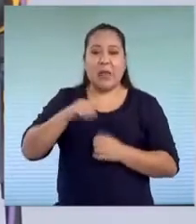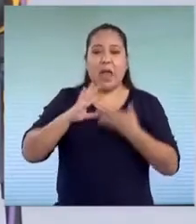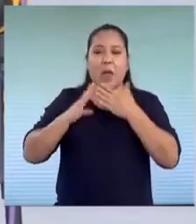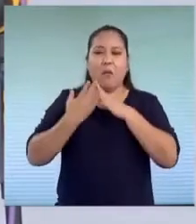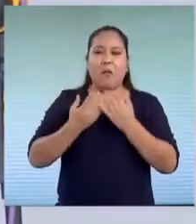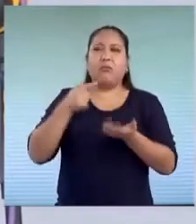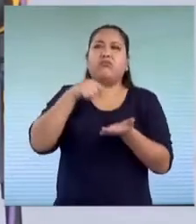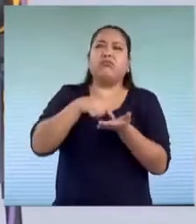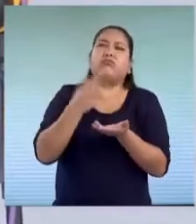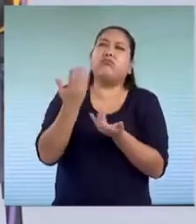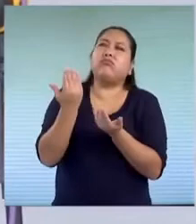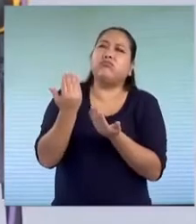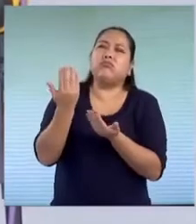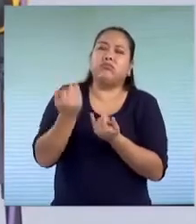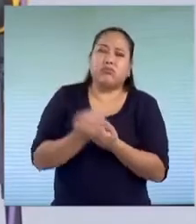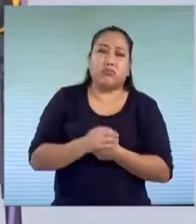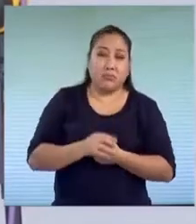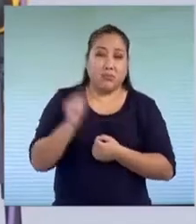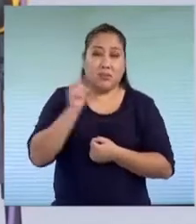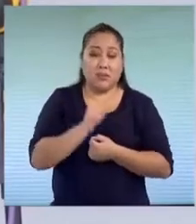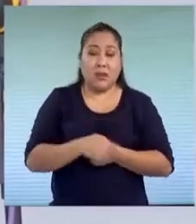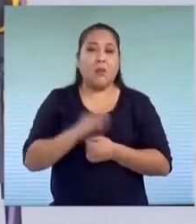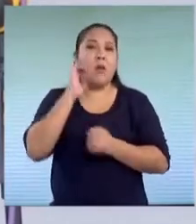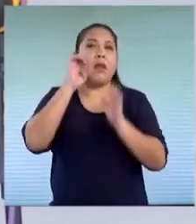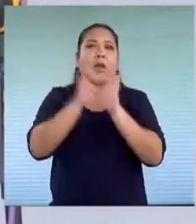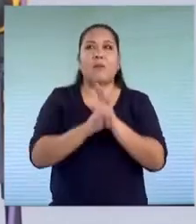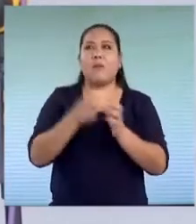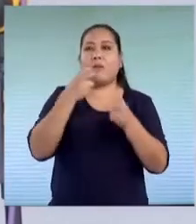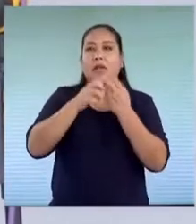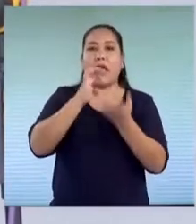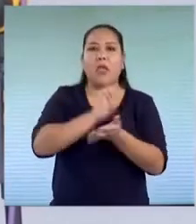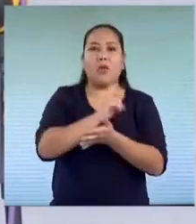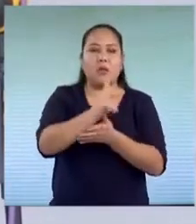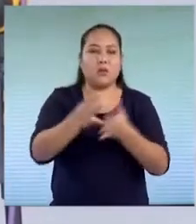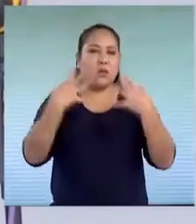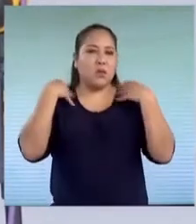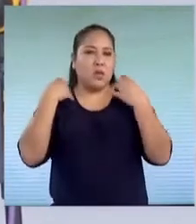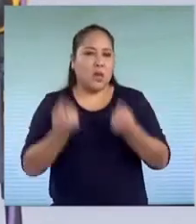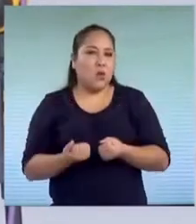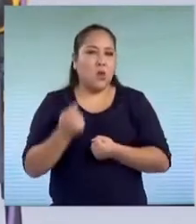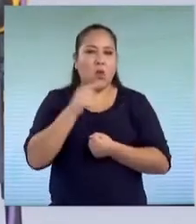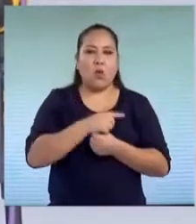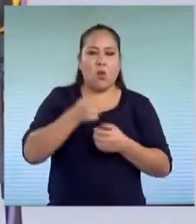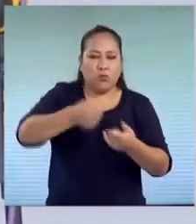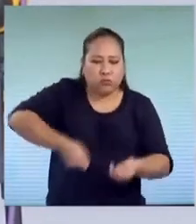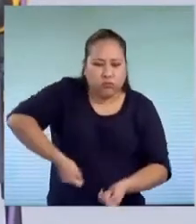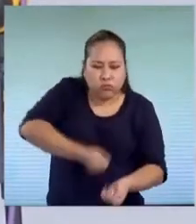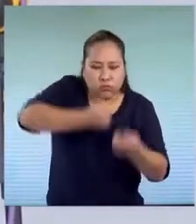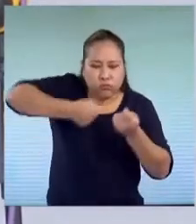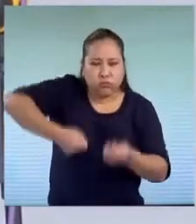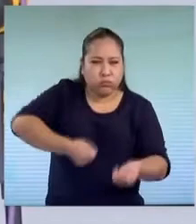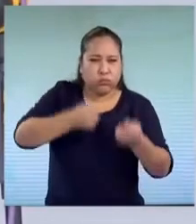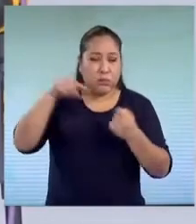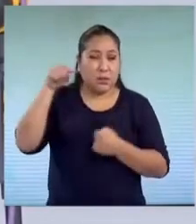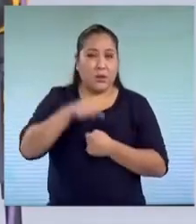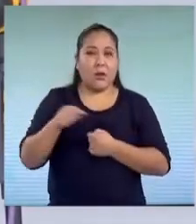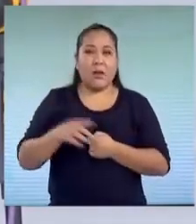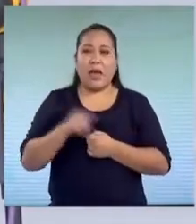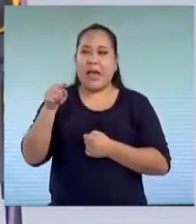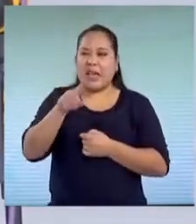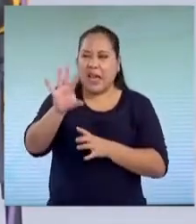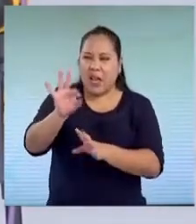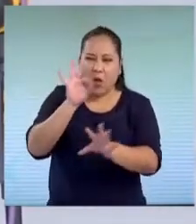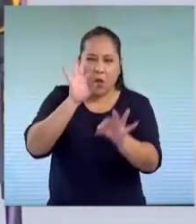mendigando derechos constitucionales, como la educación, como la salud, como la agricultura, encuentras